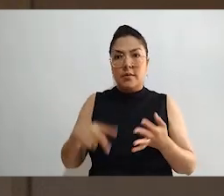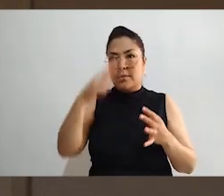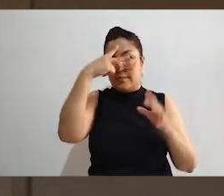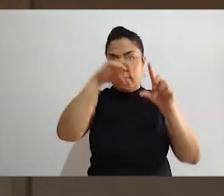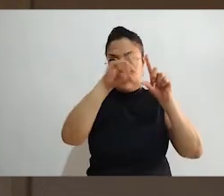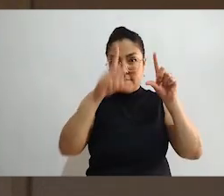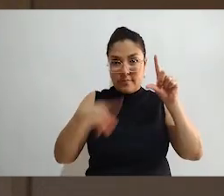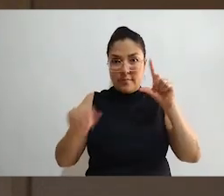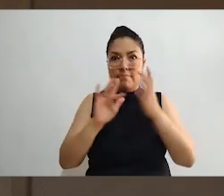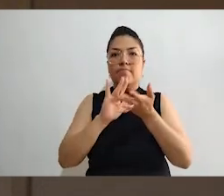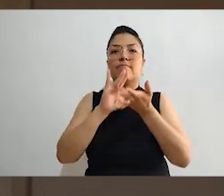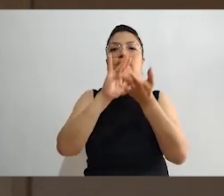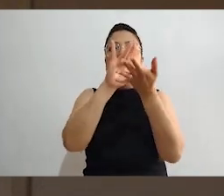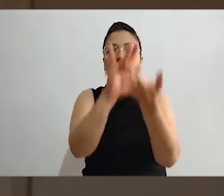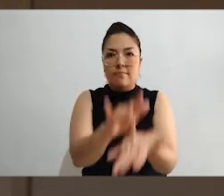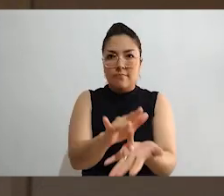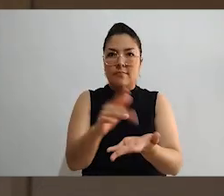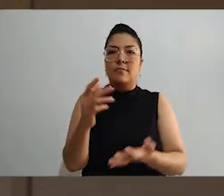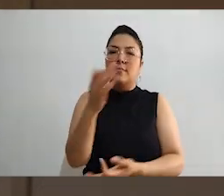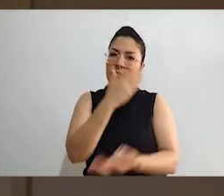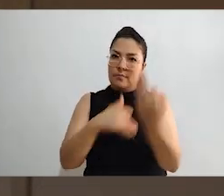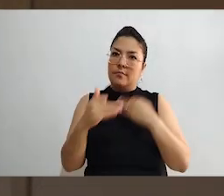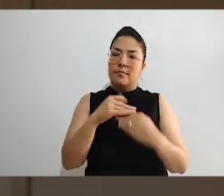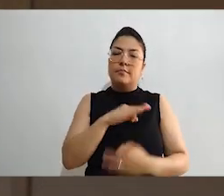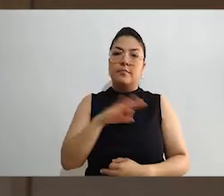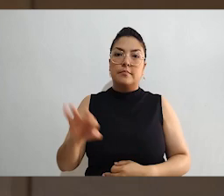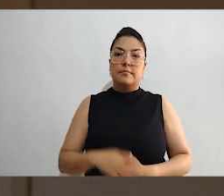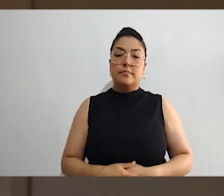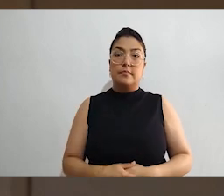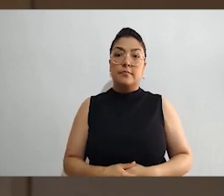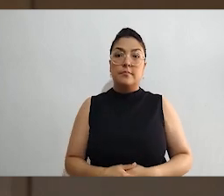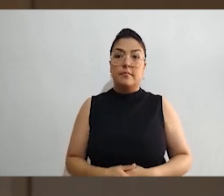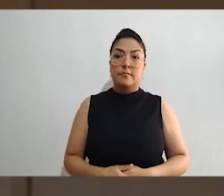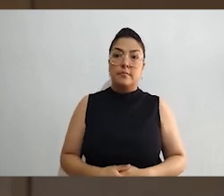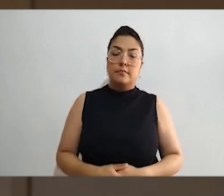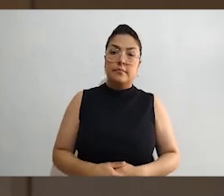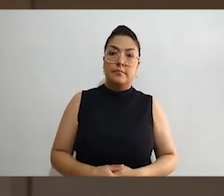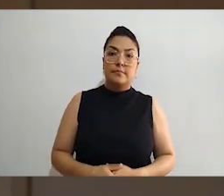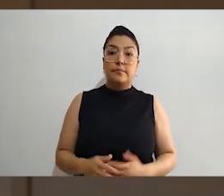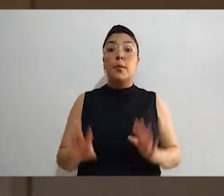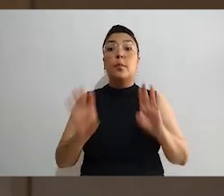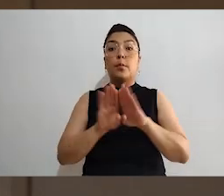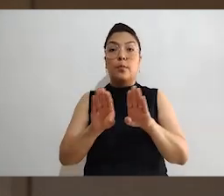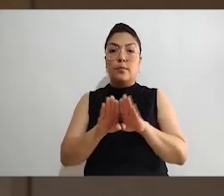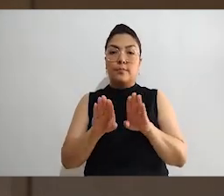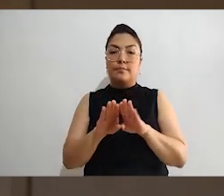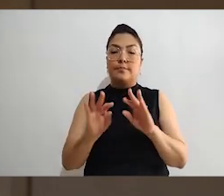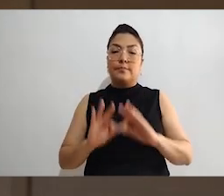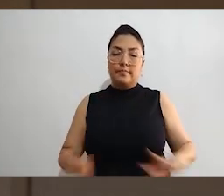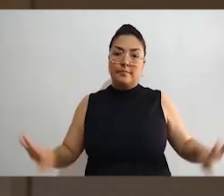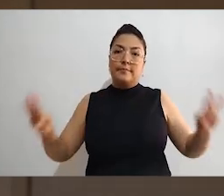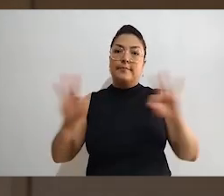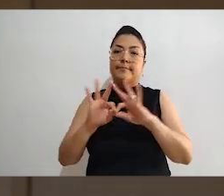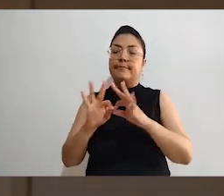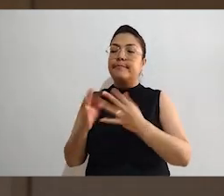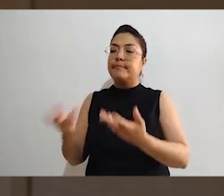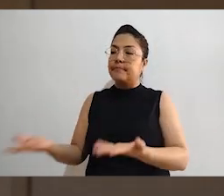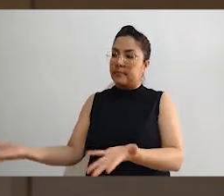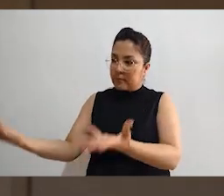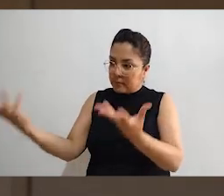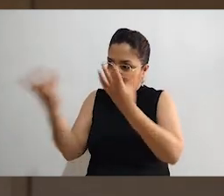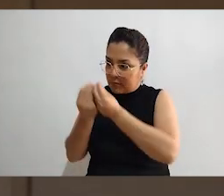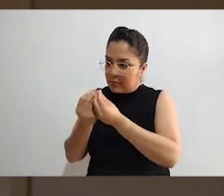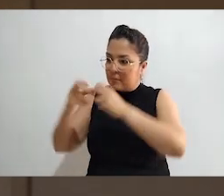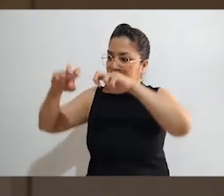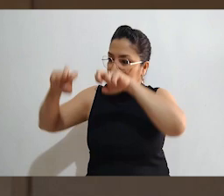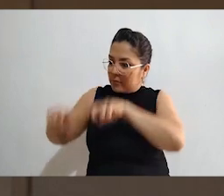tener tú, Oscar. O sea, o la que pudieran tener los claro, que nos están escuchando. ¿Qué hay que hacer? Sentarnos, dialogar y decir qué es